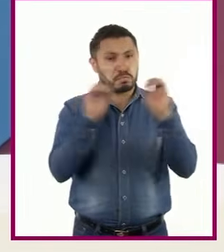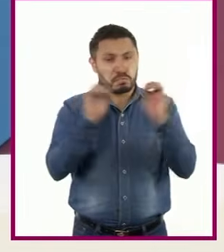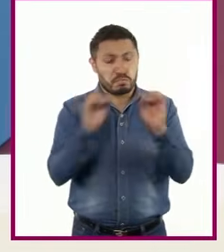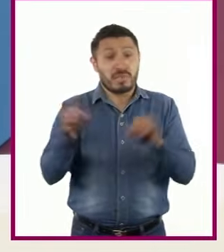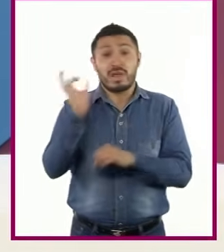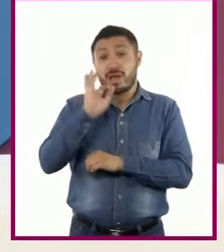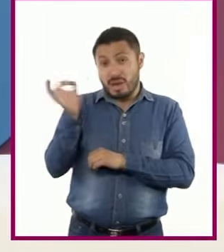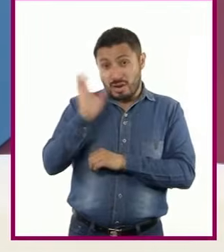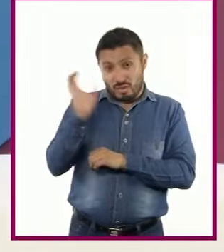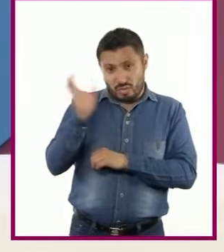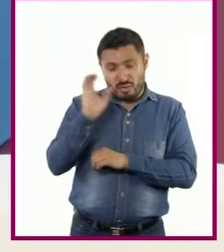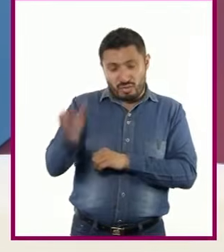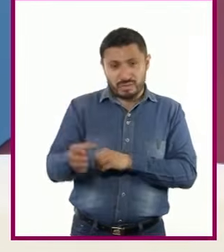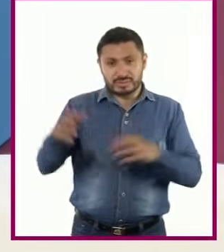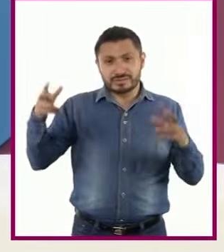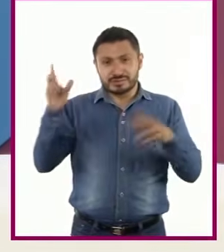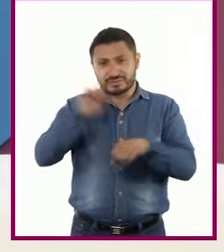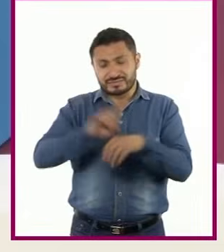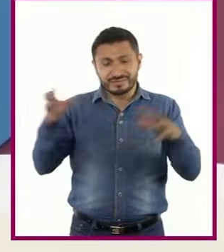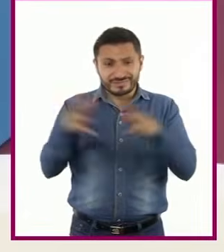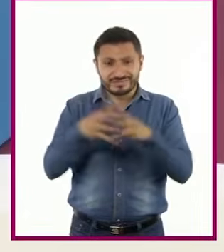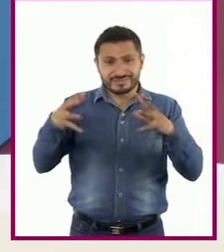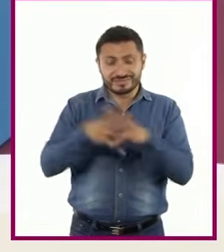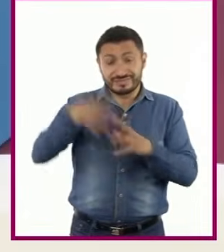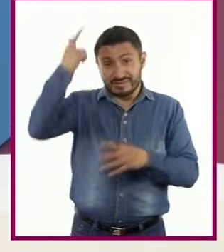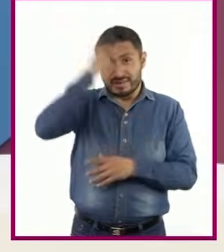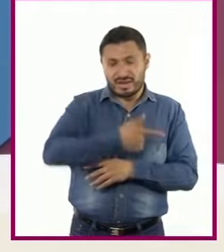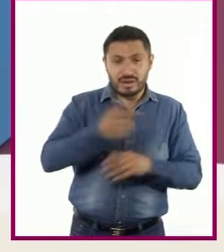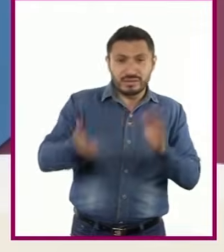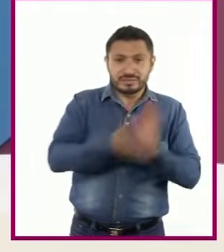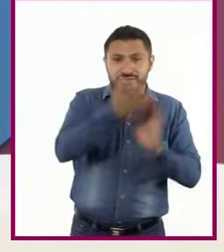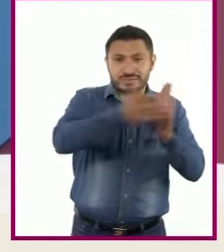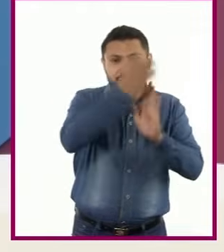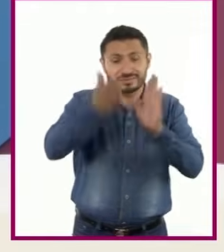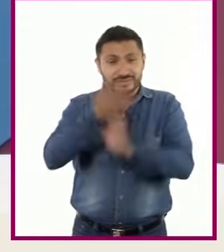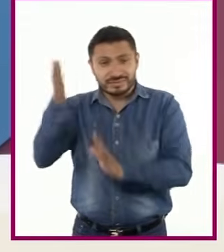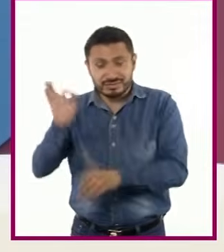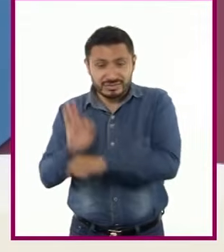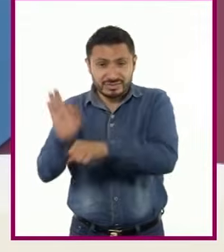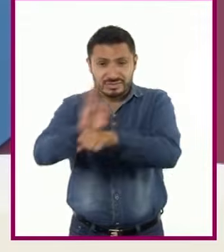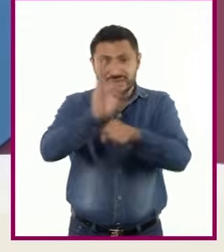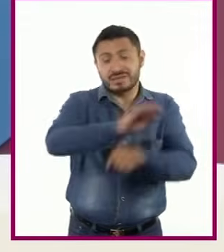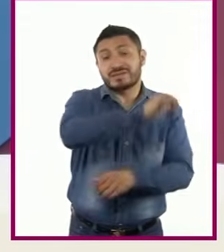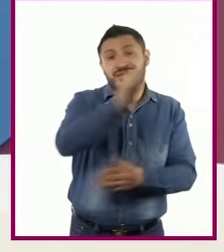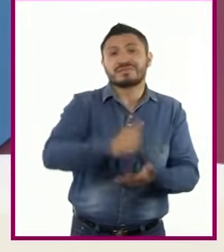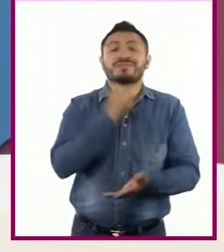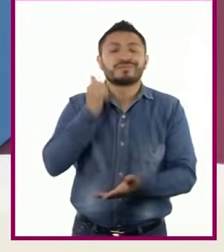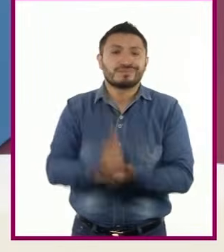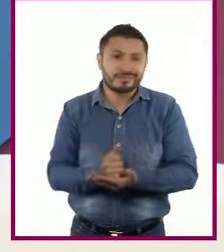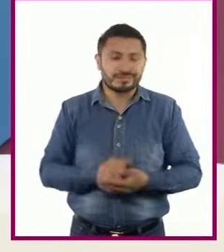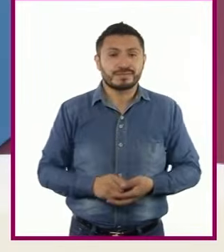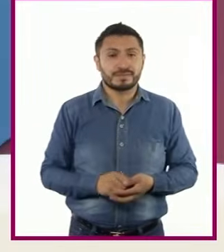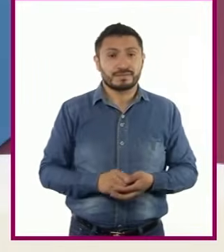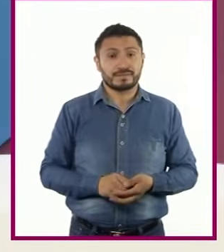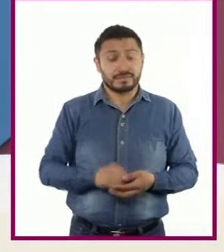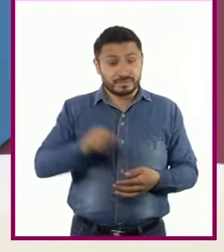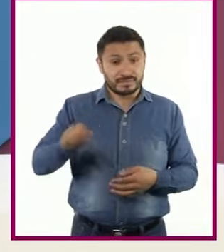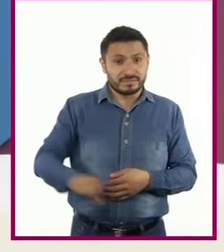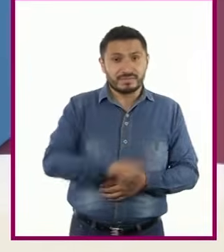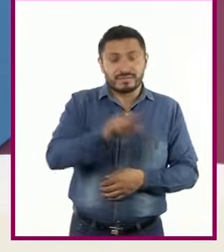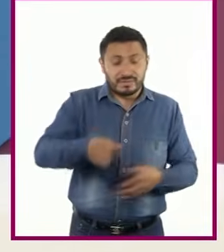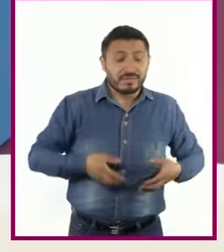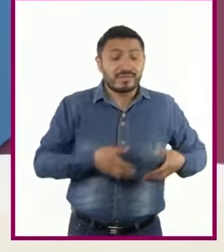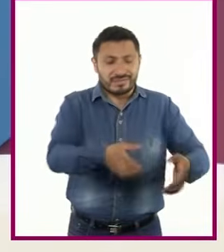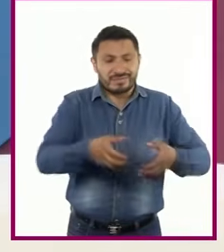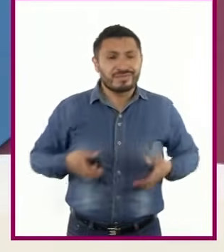mientras combatían de día, por las noches reconstruían las defensas de la ciudad. Tras ganar las